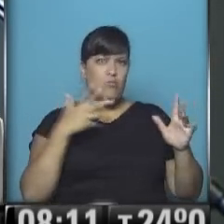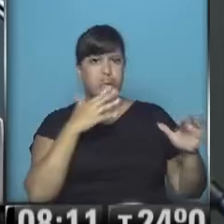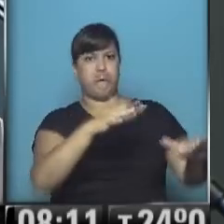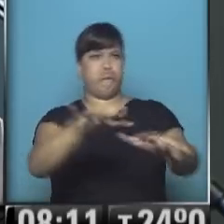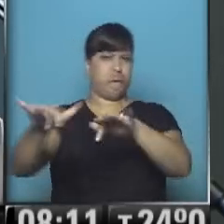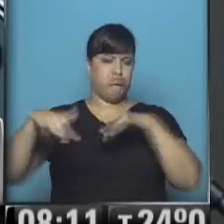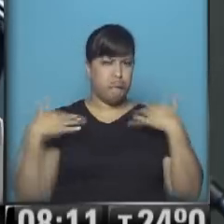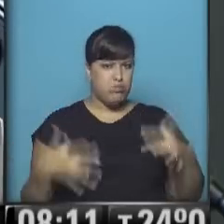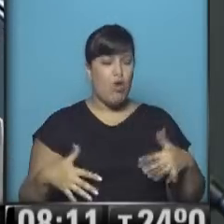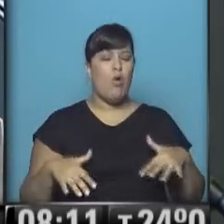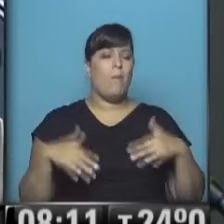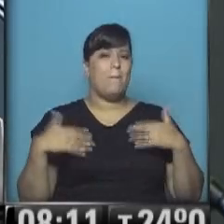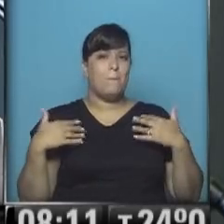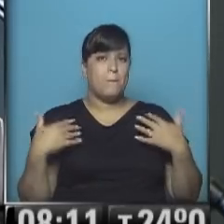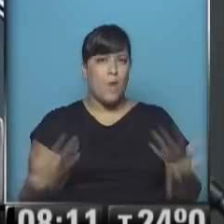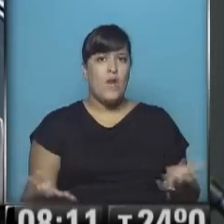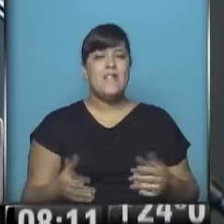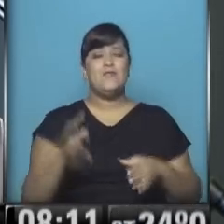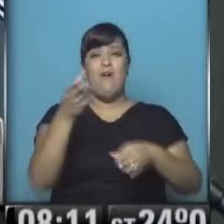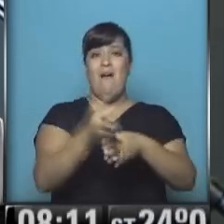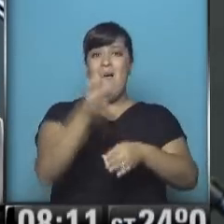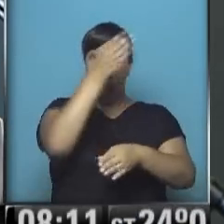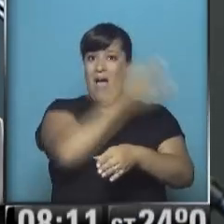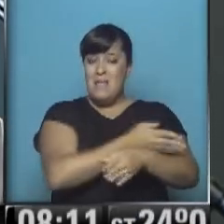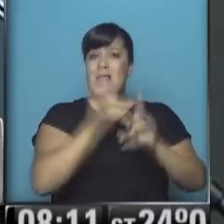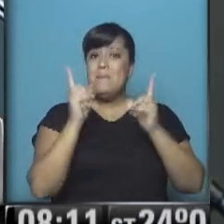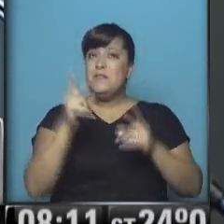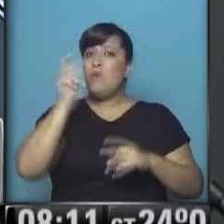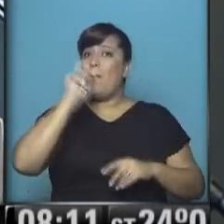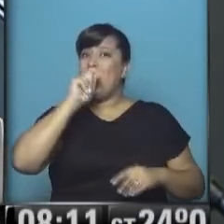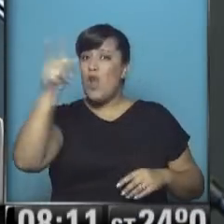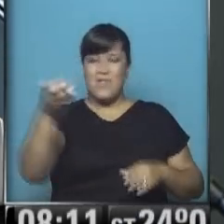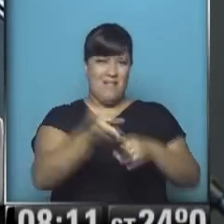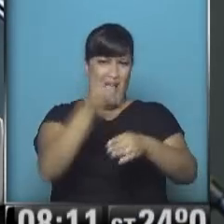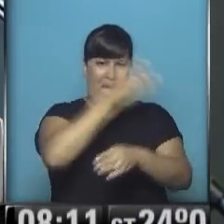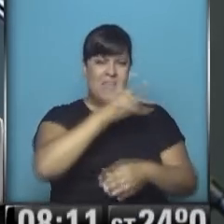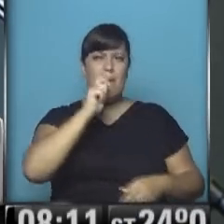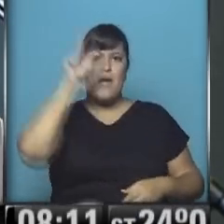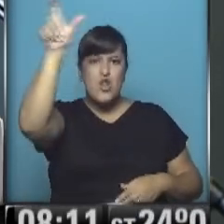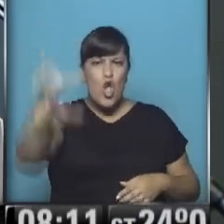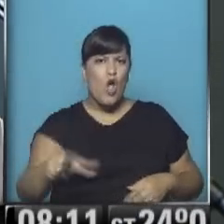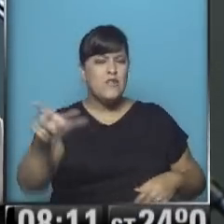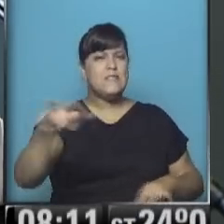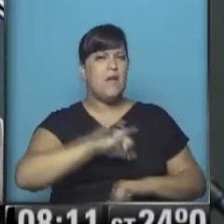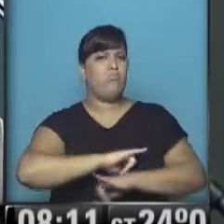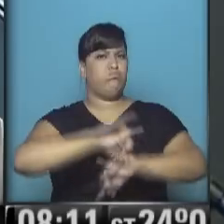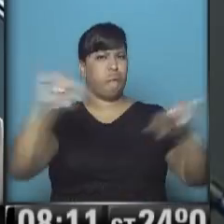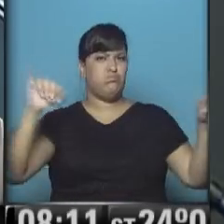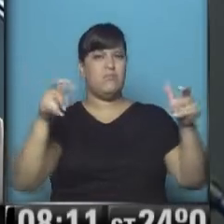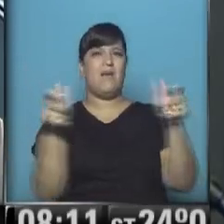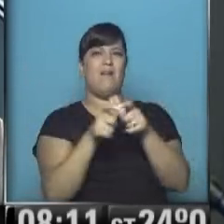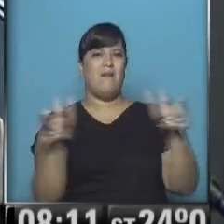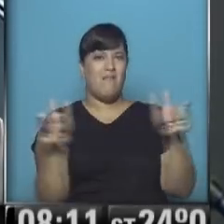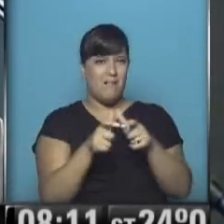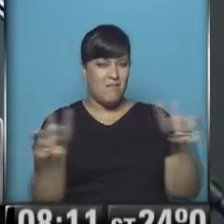público. En consecuencia, previamente el mismo periodista había publicado el billete correspondiente